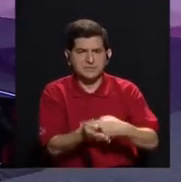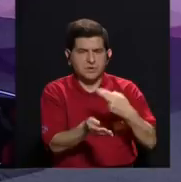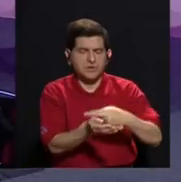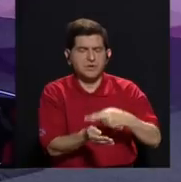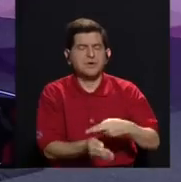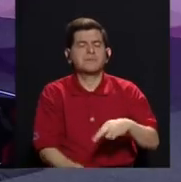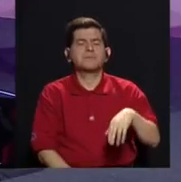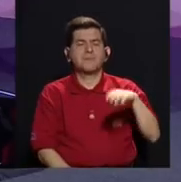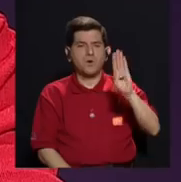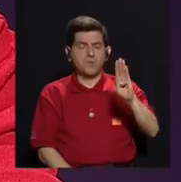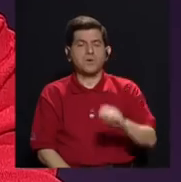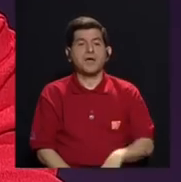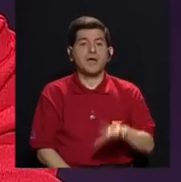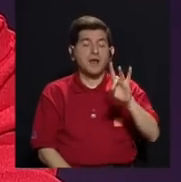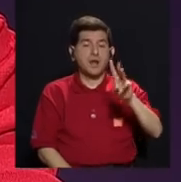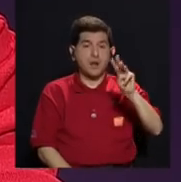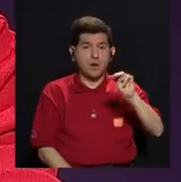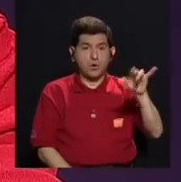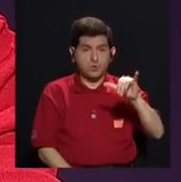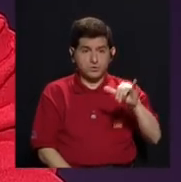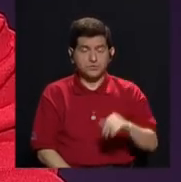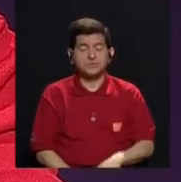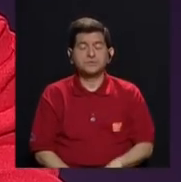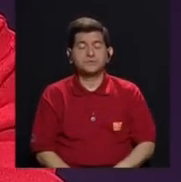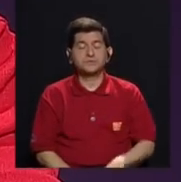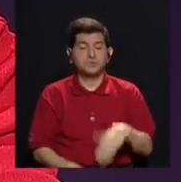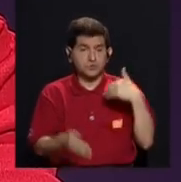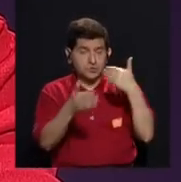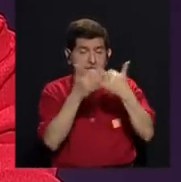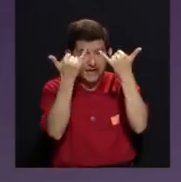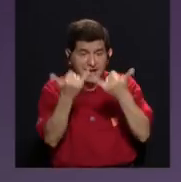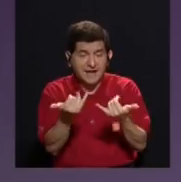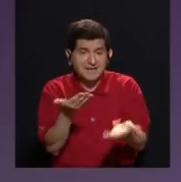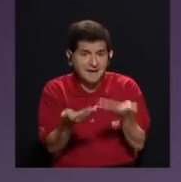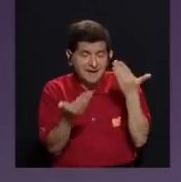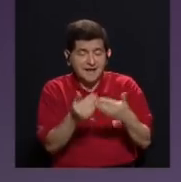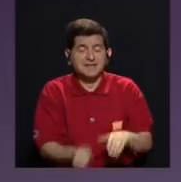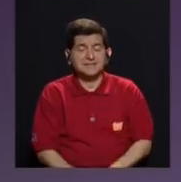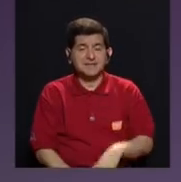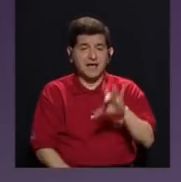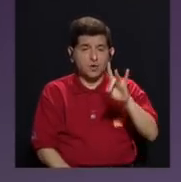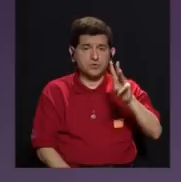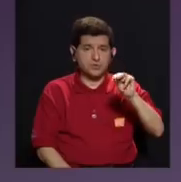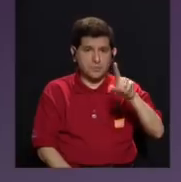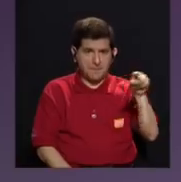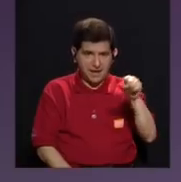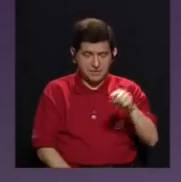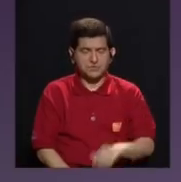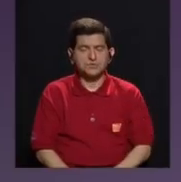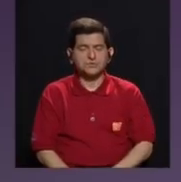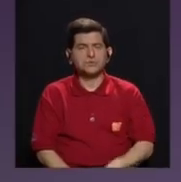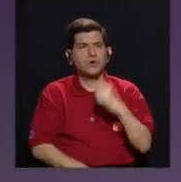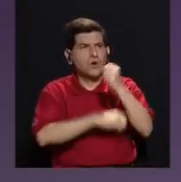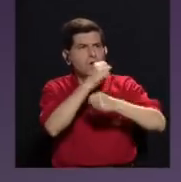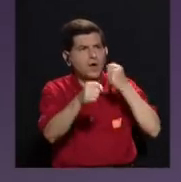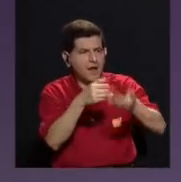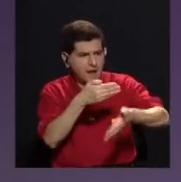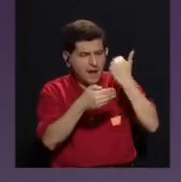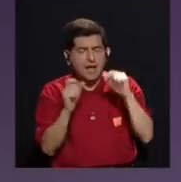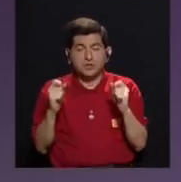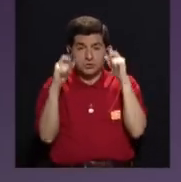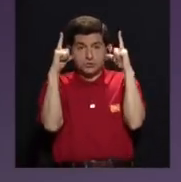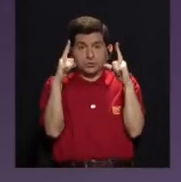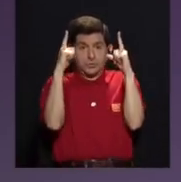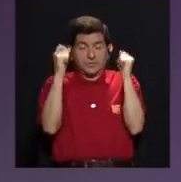8 de marzo ya que estamos próximas a celebrar a conmemorar sin bueno pues el año pasado para mí fue de grata sorpresa